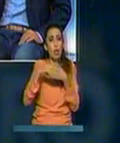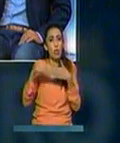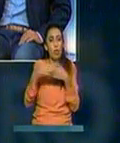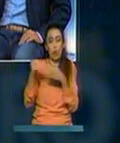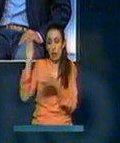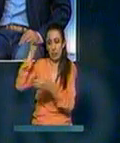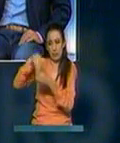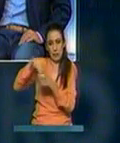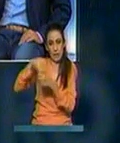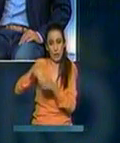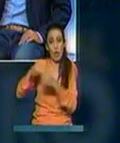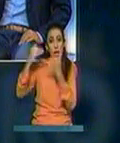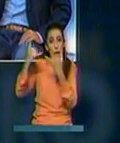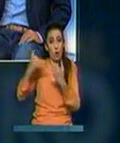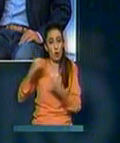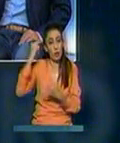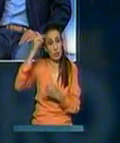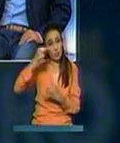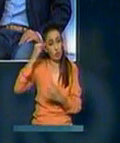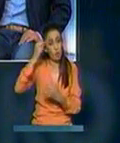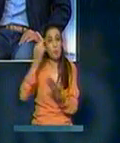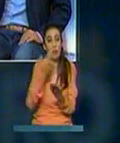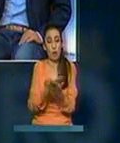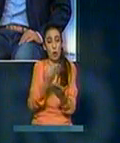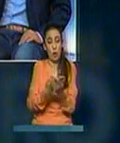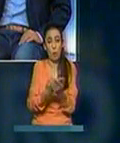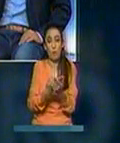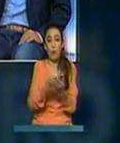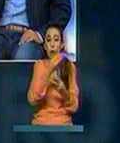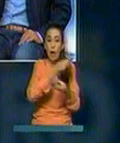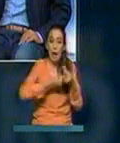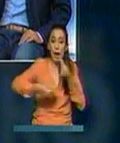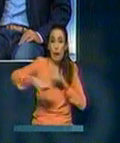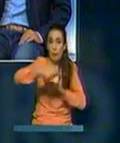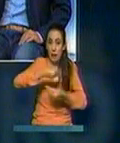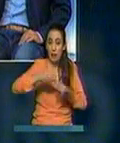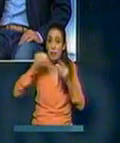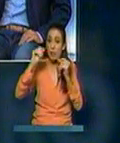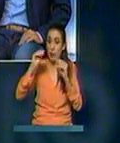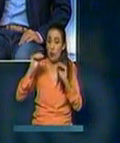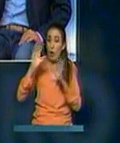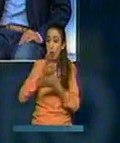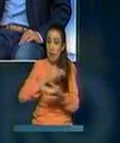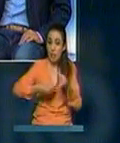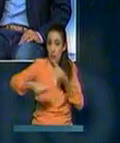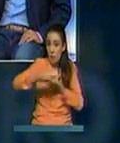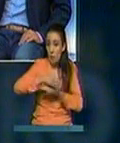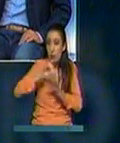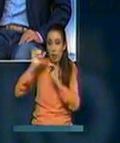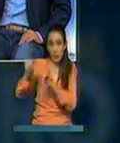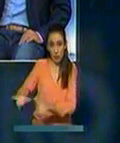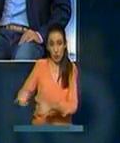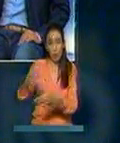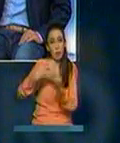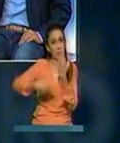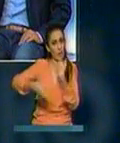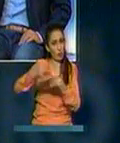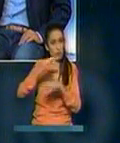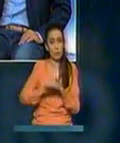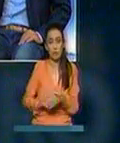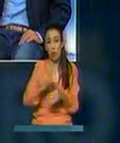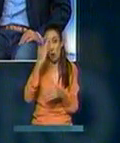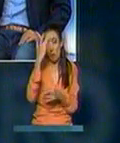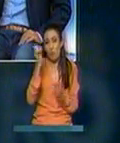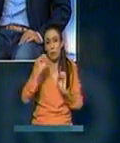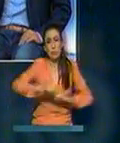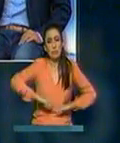gobierno nacional en esta propuesta le estamos devolviendo dinero y liquidez que será invertido en estos negocios, porque